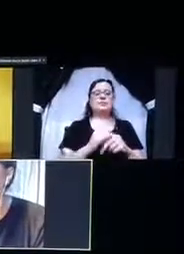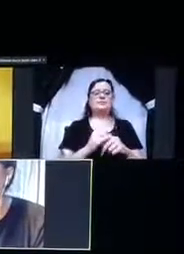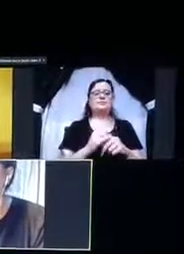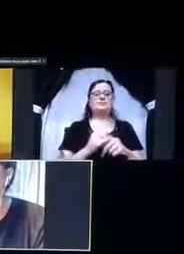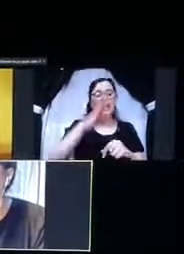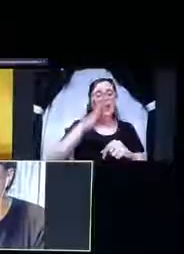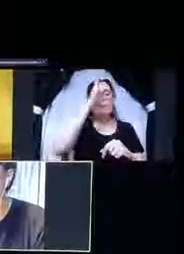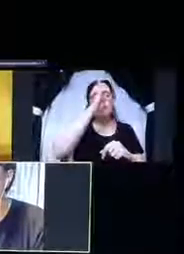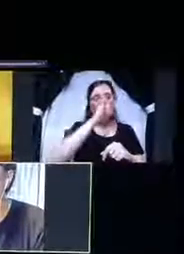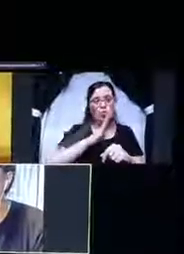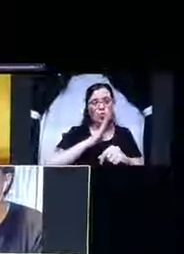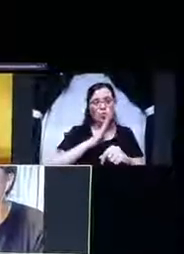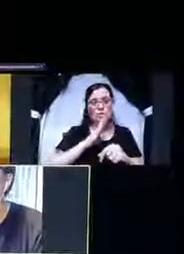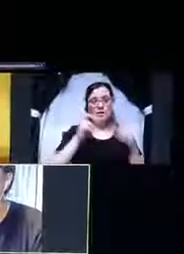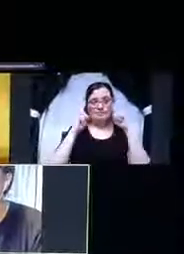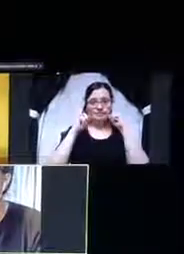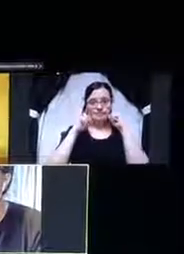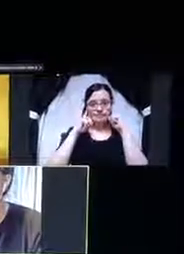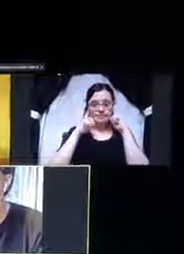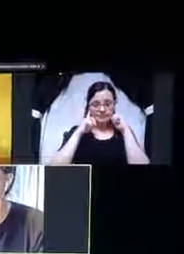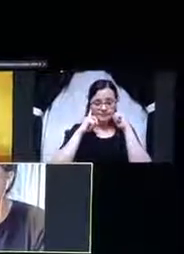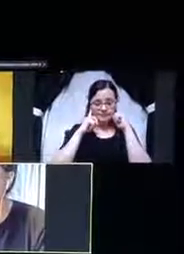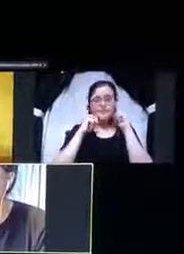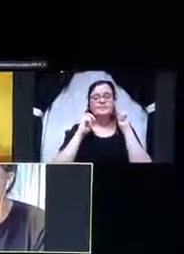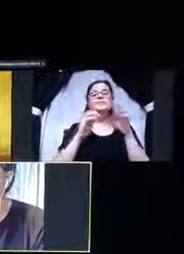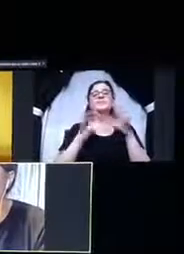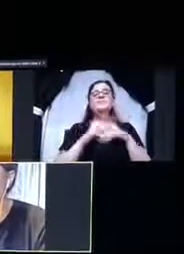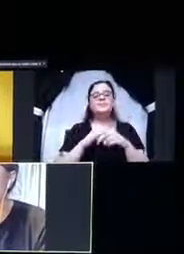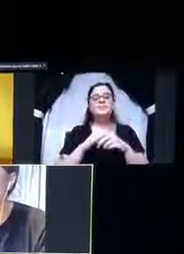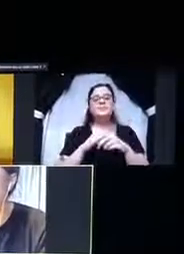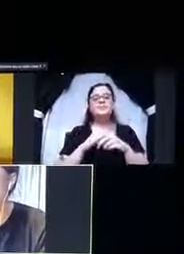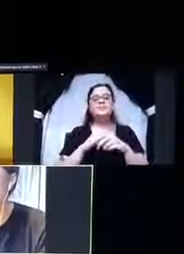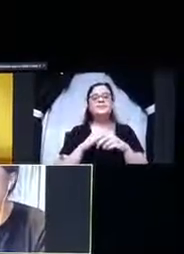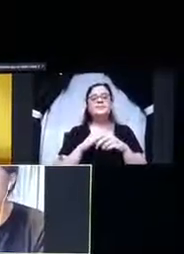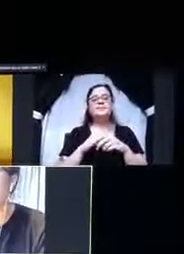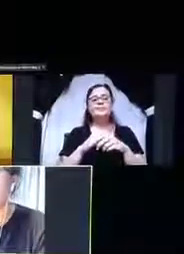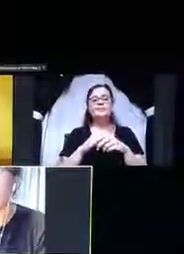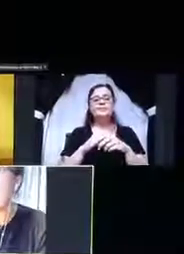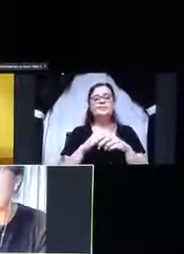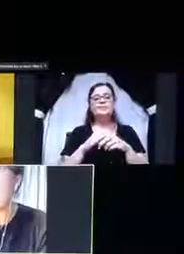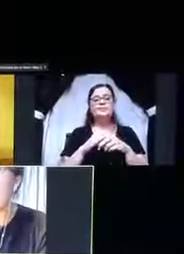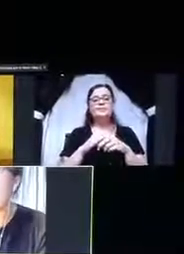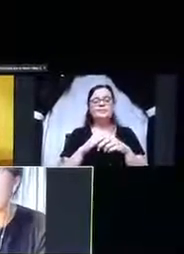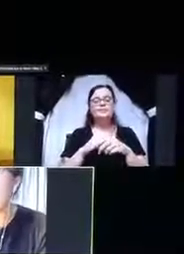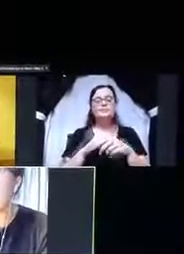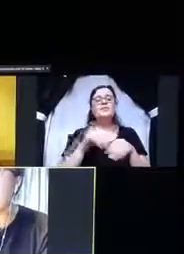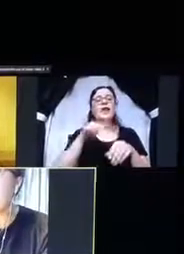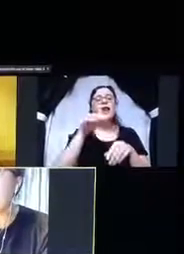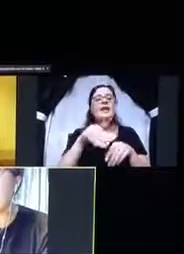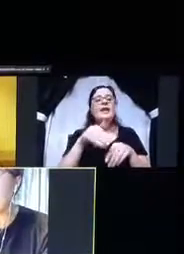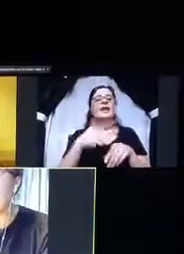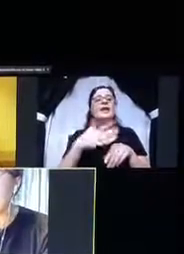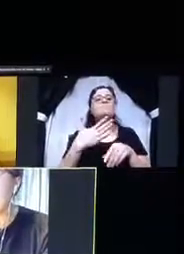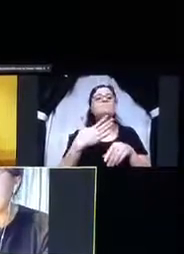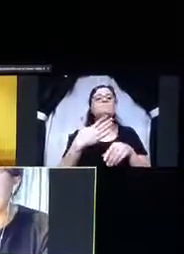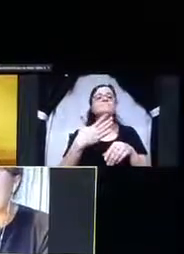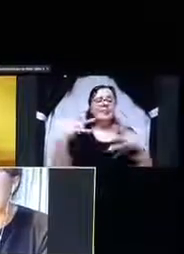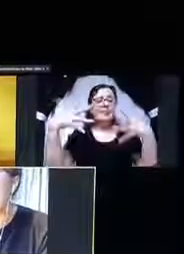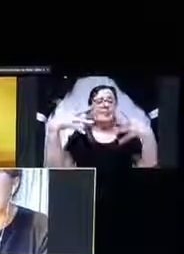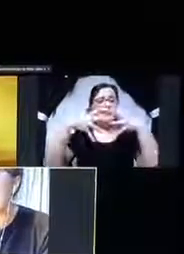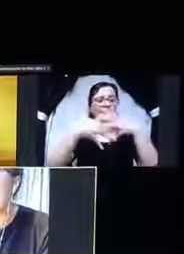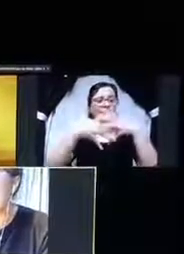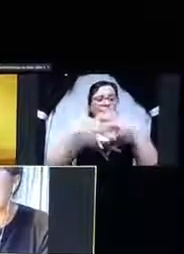como proyecto de inclusión alfabetizada, pero dice que cuando se la explica utilizando lengua de señas comprende mejor.